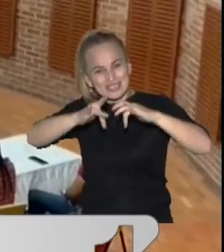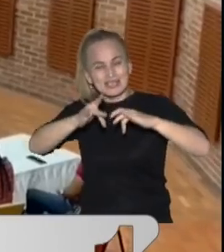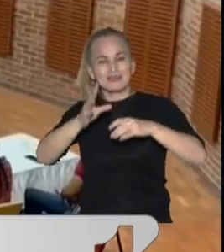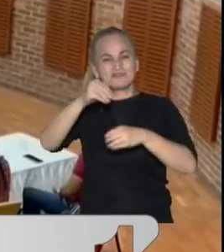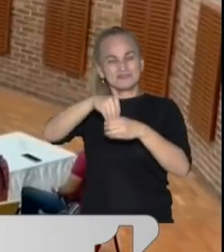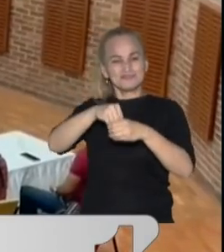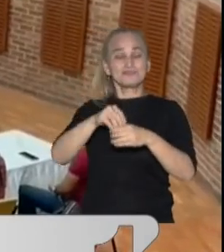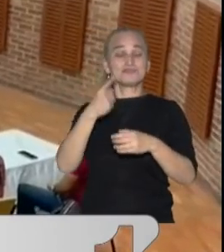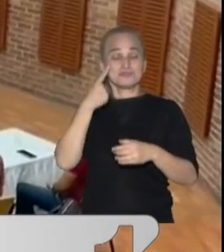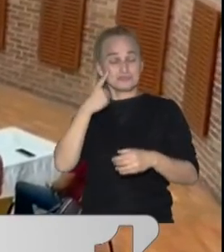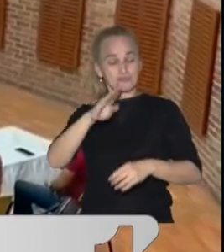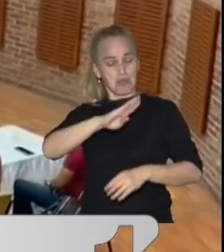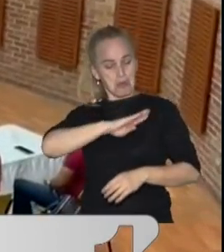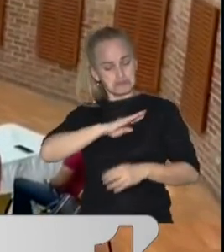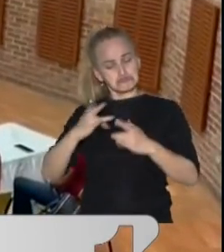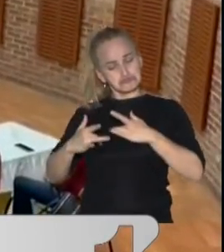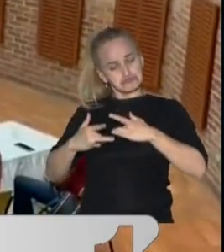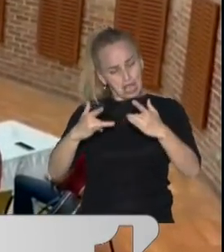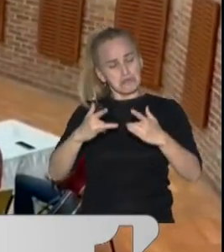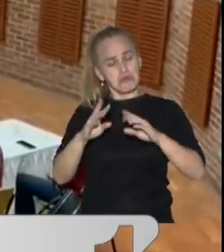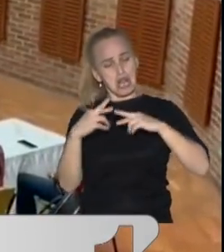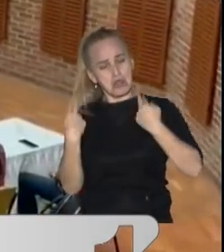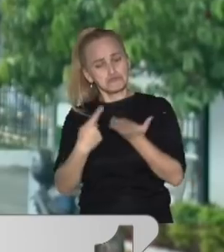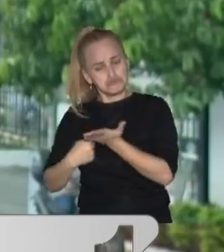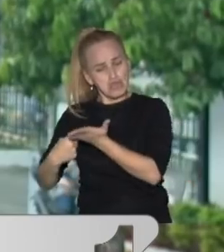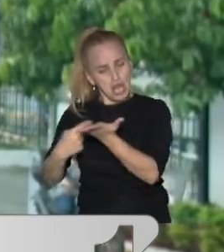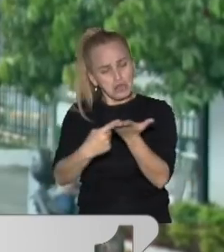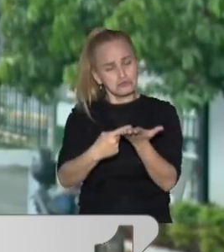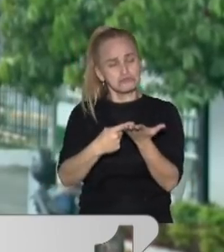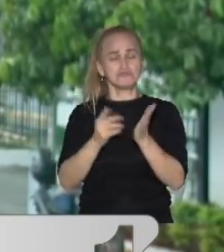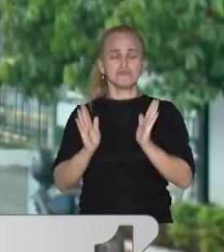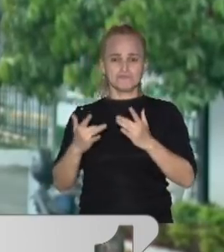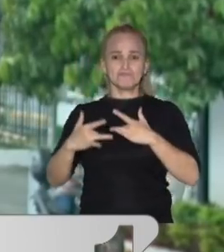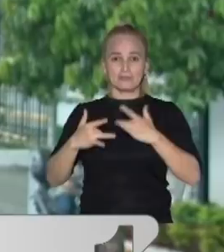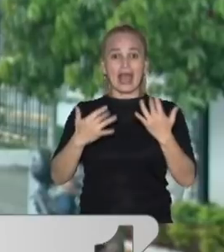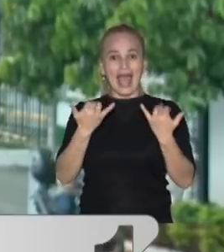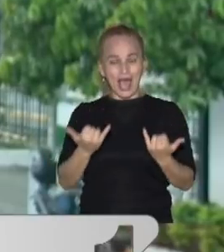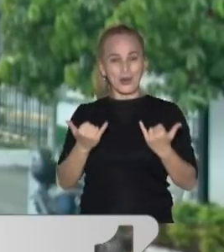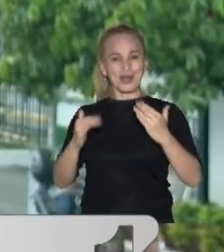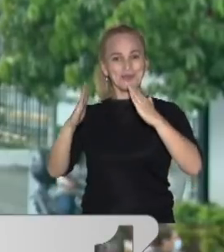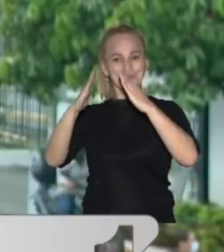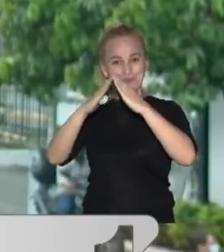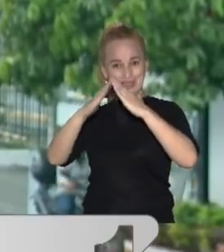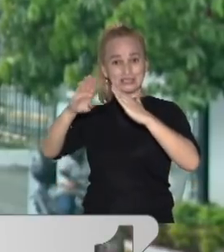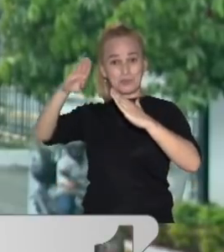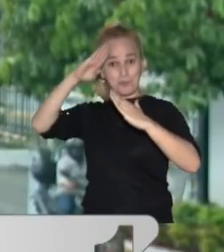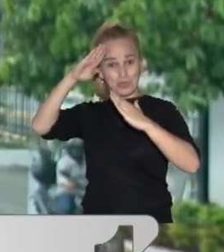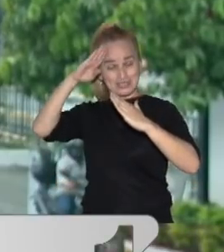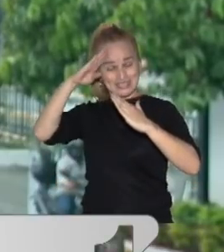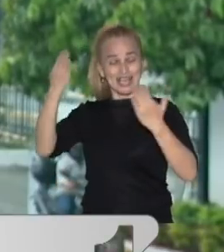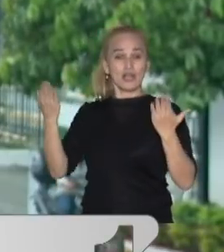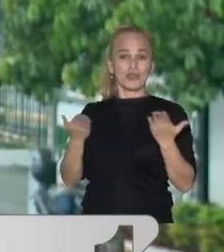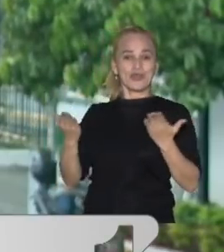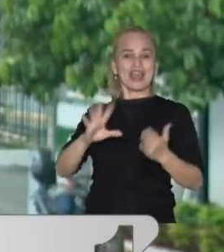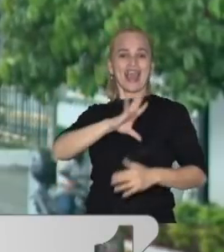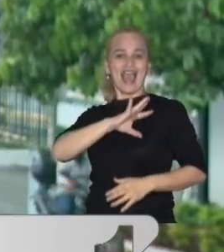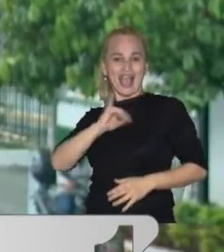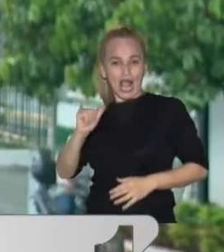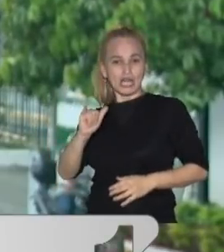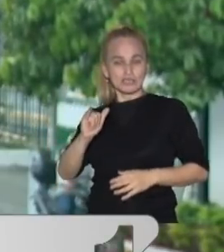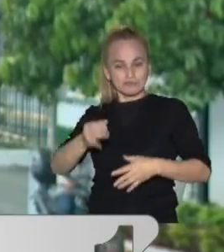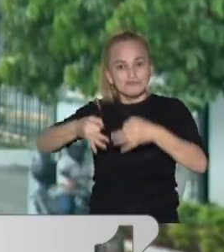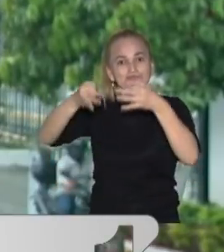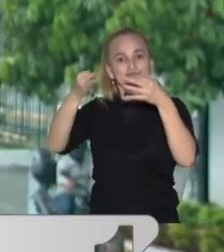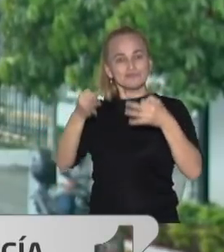la administración en dialogar. Y me despido porque estamos en estos momentos desde el comando de la Policía Metropolitana de Cali, donde se